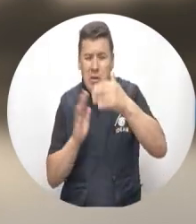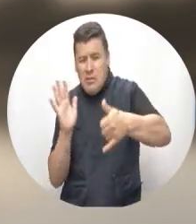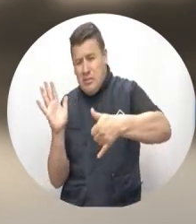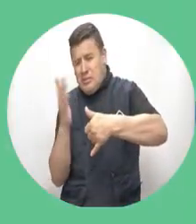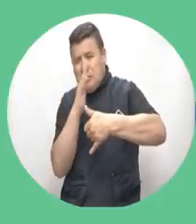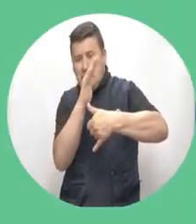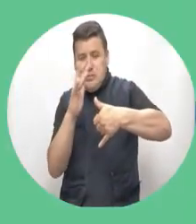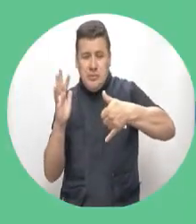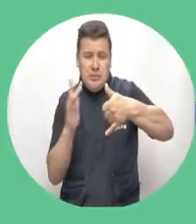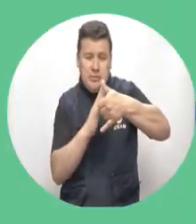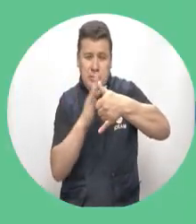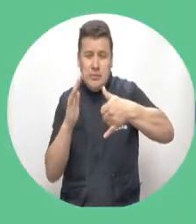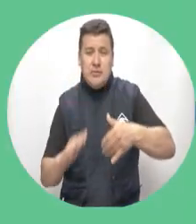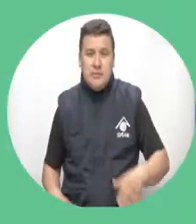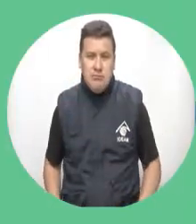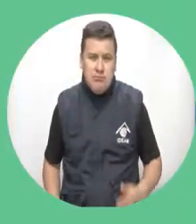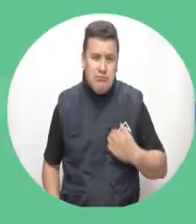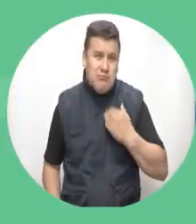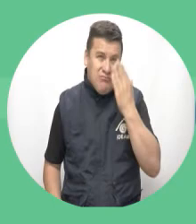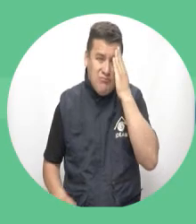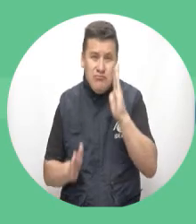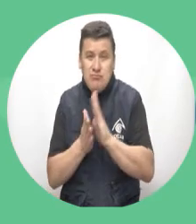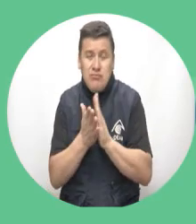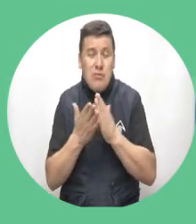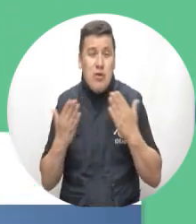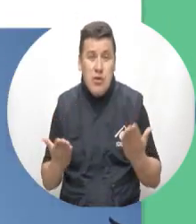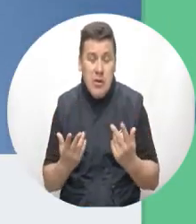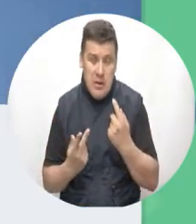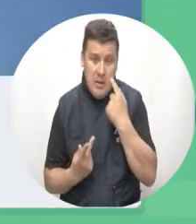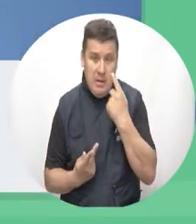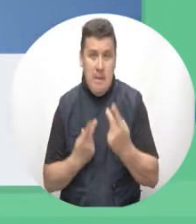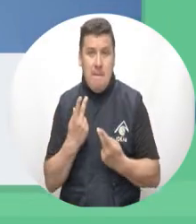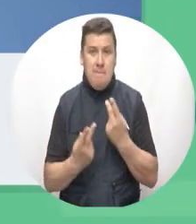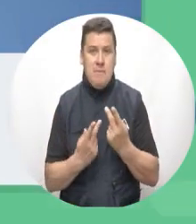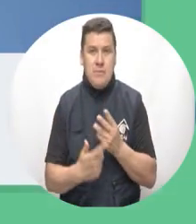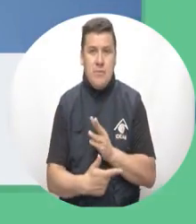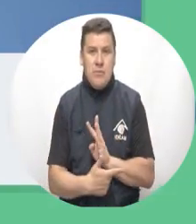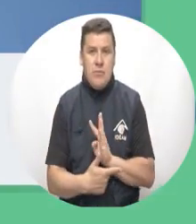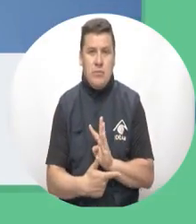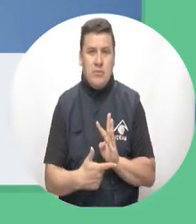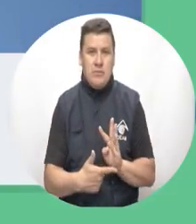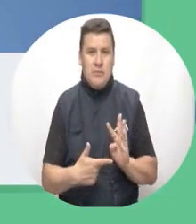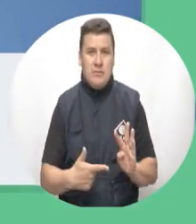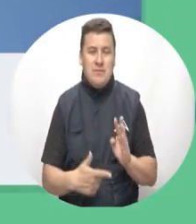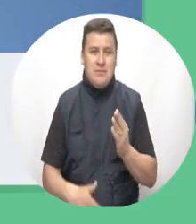Pacífico. Para mayor información sobre el pronóstico del tiempo, visítenos en